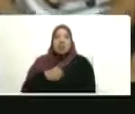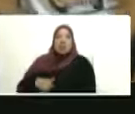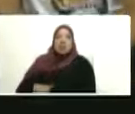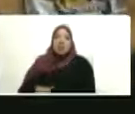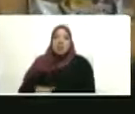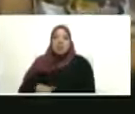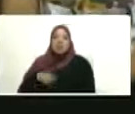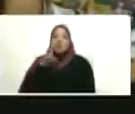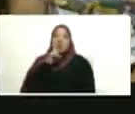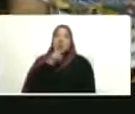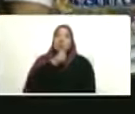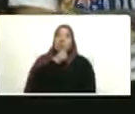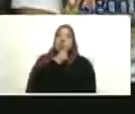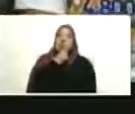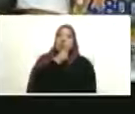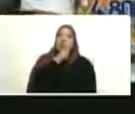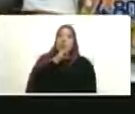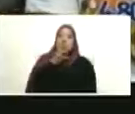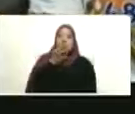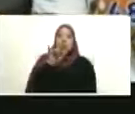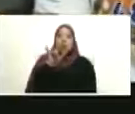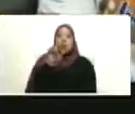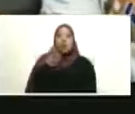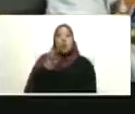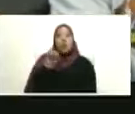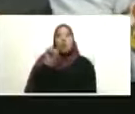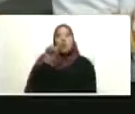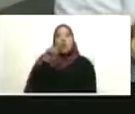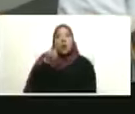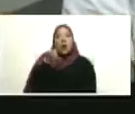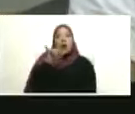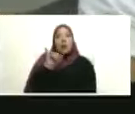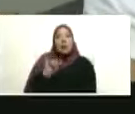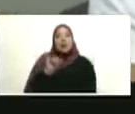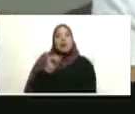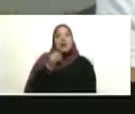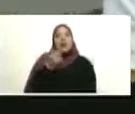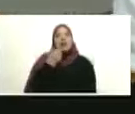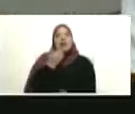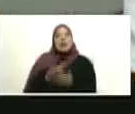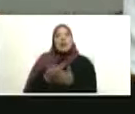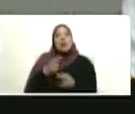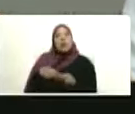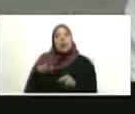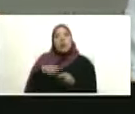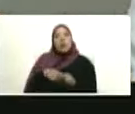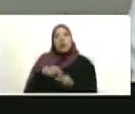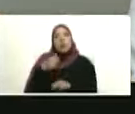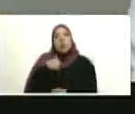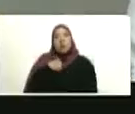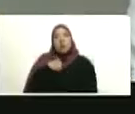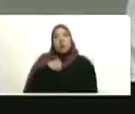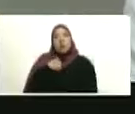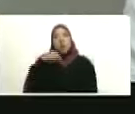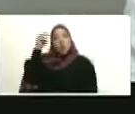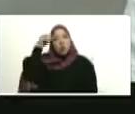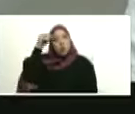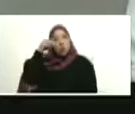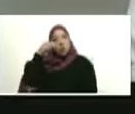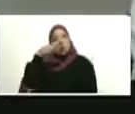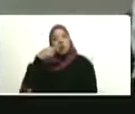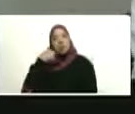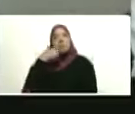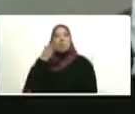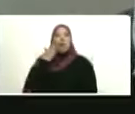Wesley Nieves. En nombre de todos los niños, muchas gracias. porque mi hermanita y yo tenemos un lugar para